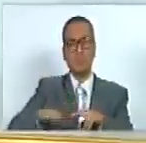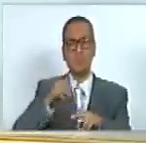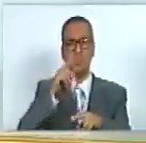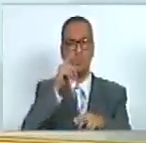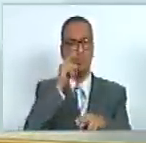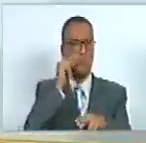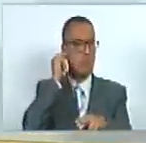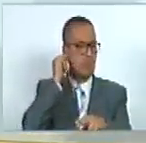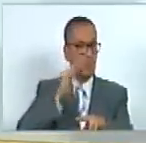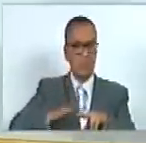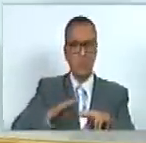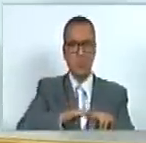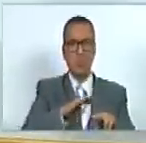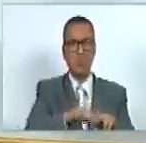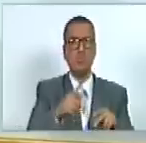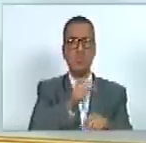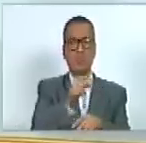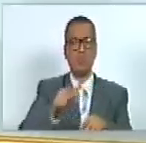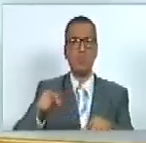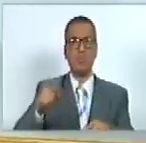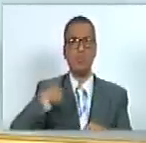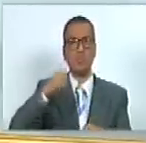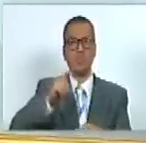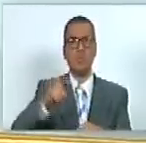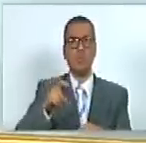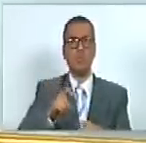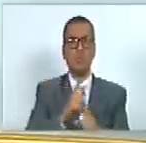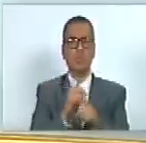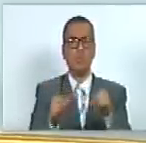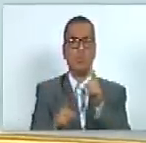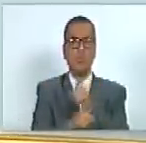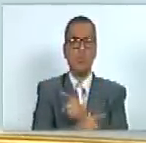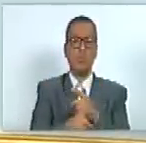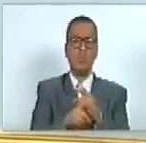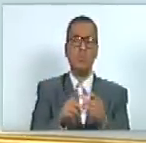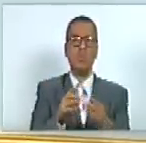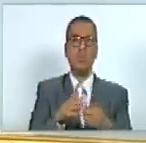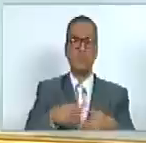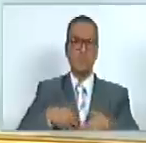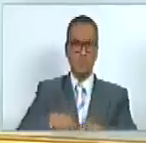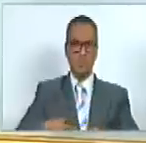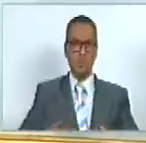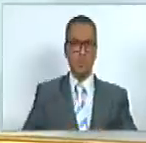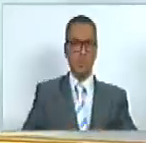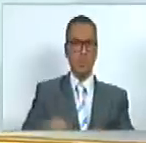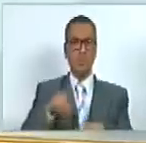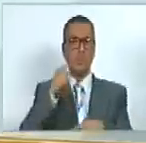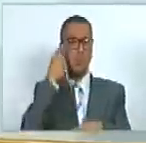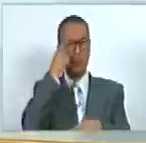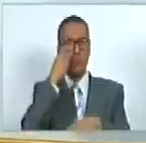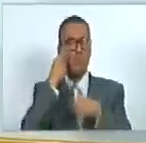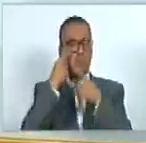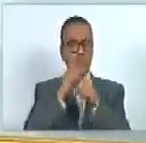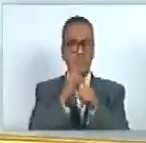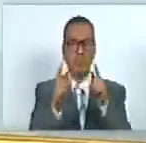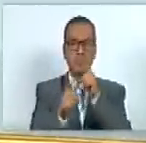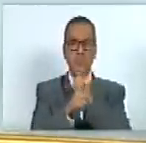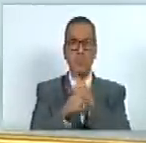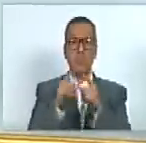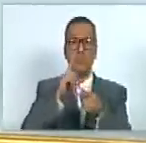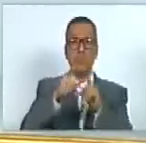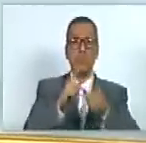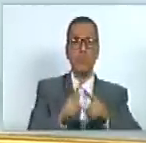nuestros niños, de personas que requerían un trasplante hepático, un trasplante de córnea o que requerían